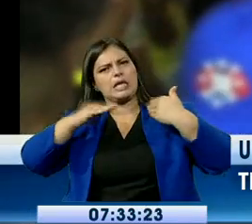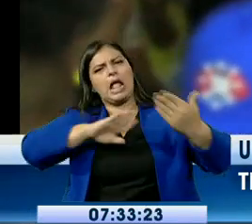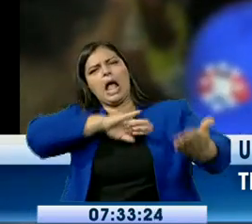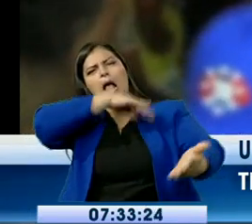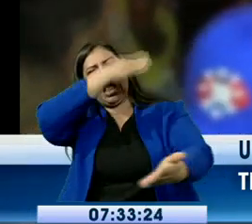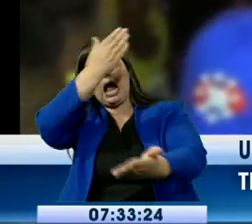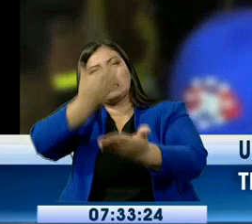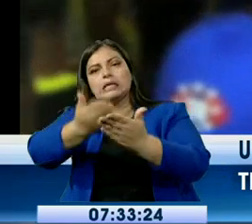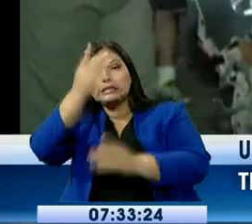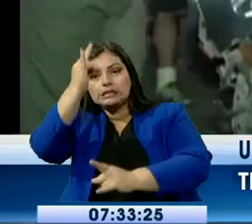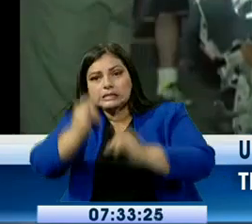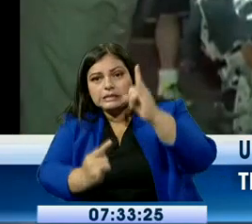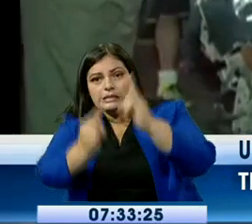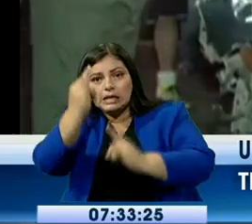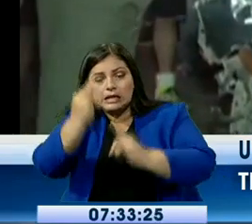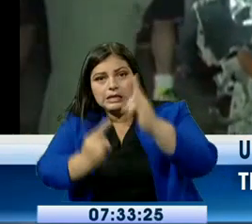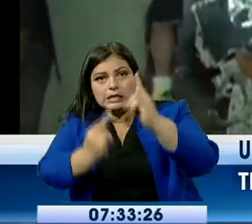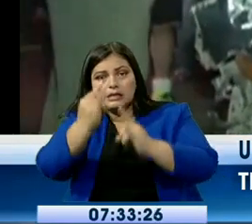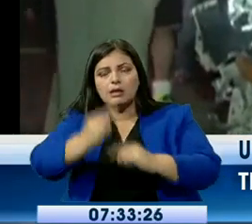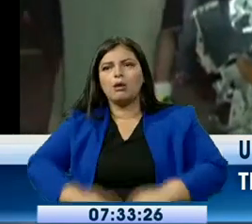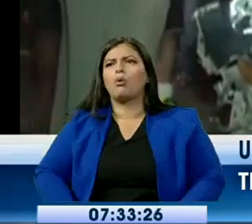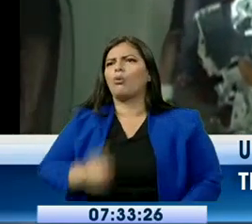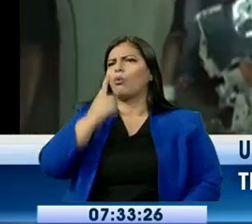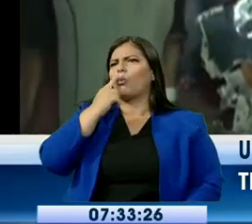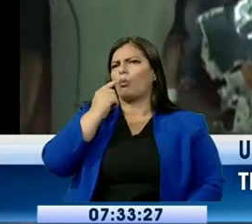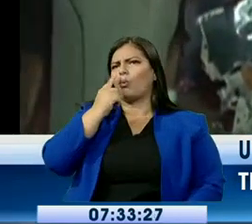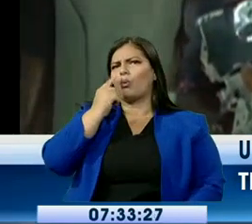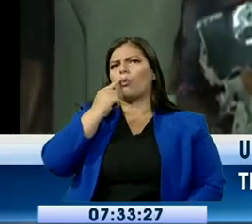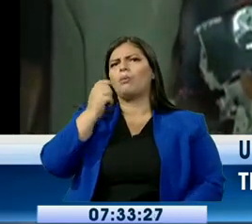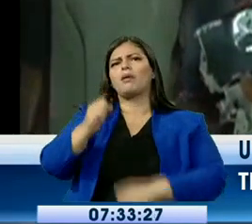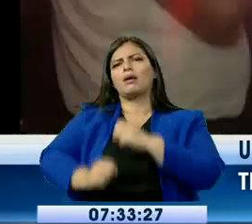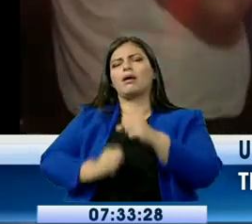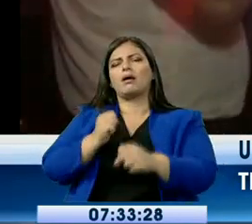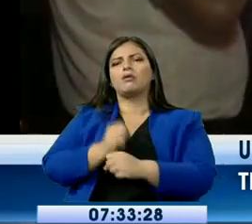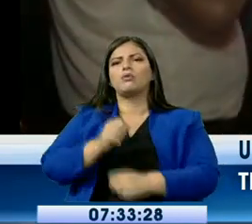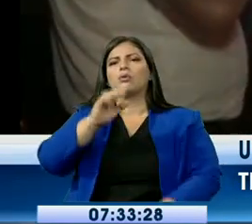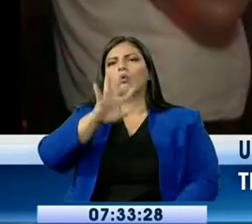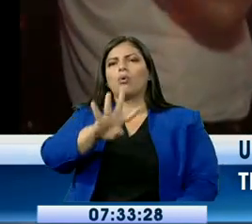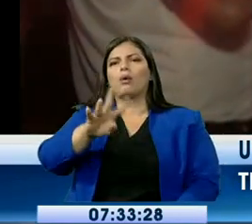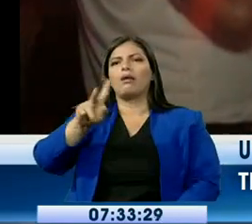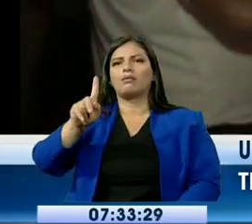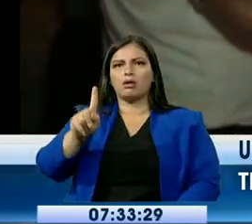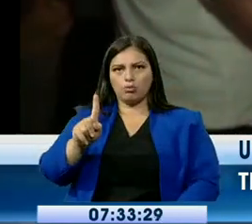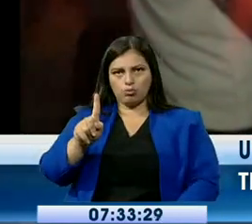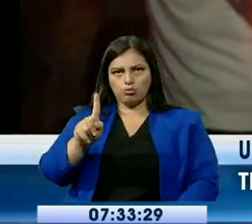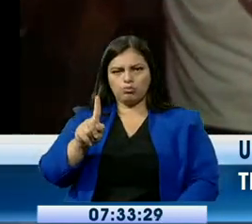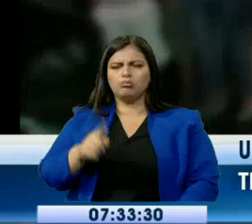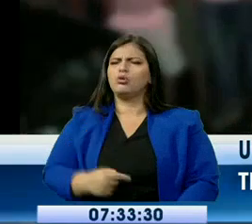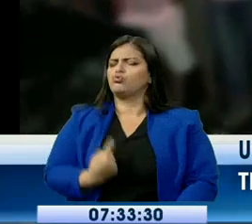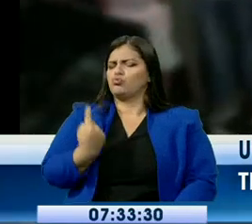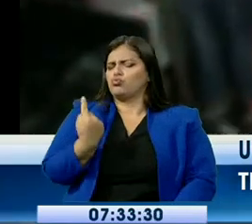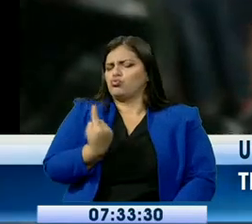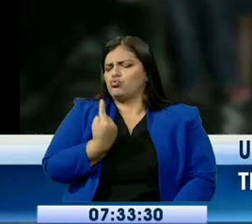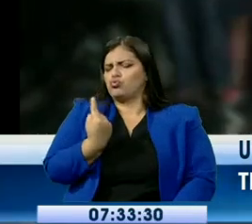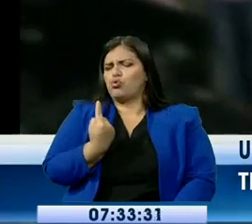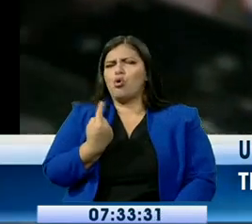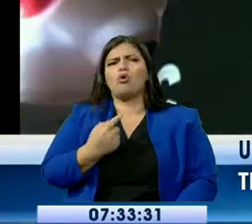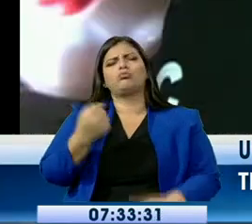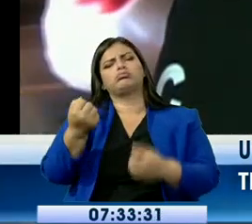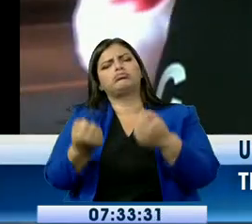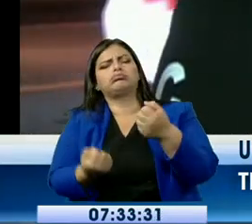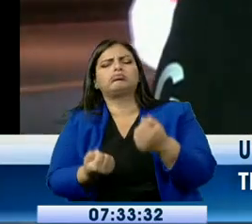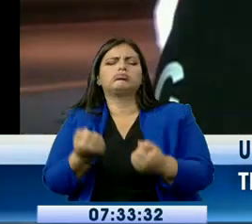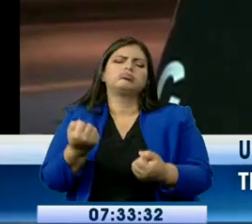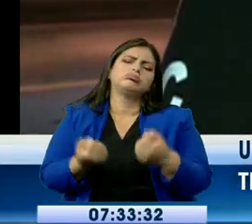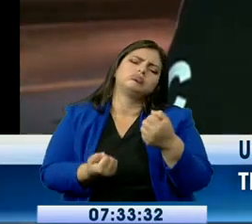en su vehículo, con destino a su vivienda. Se presume que el fallecido habría invadido el carril contrario, lo que provocó el accidente.